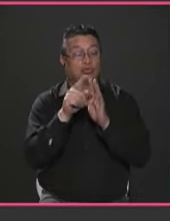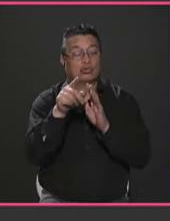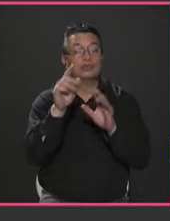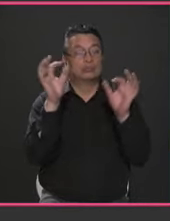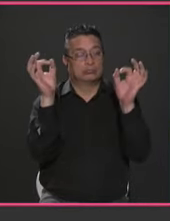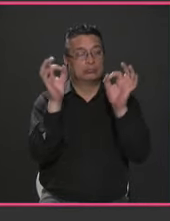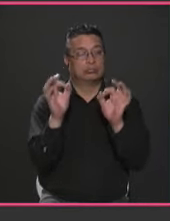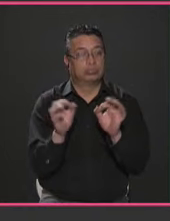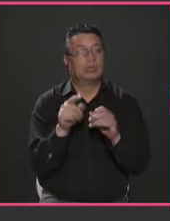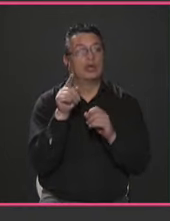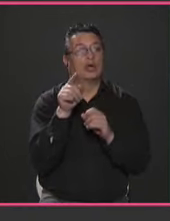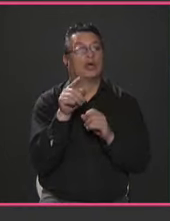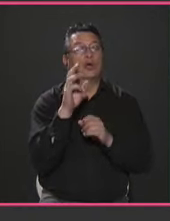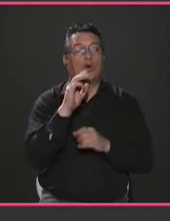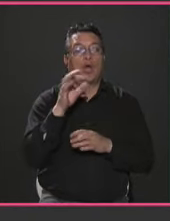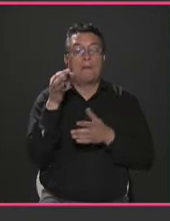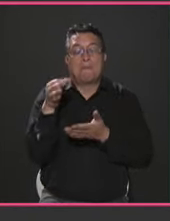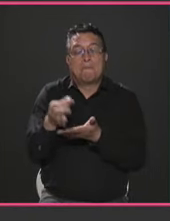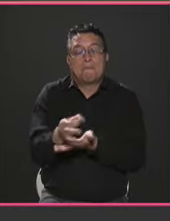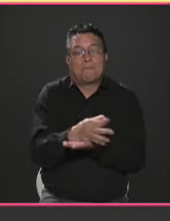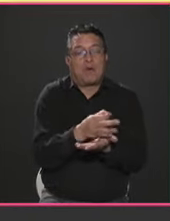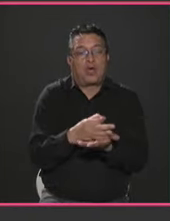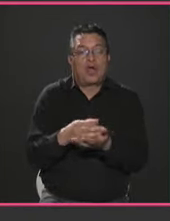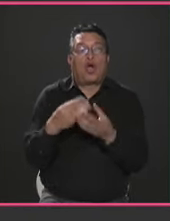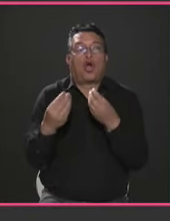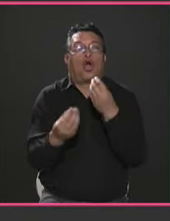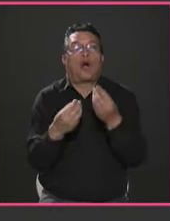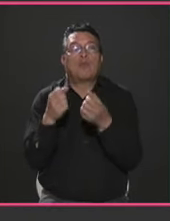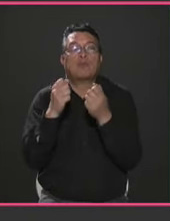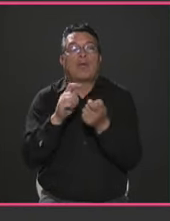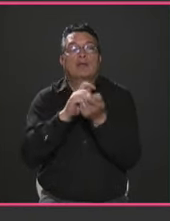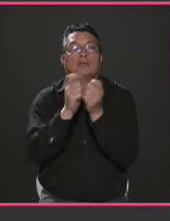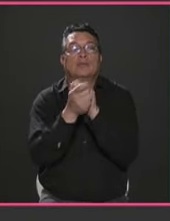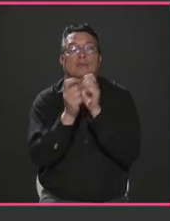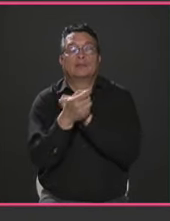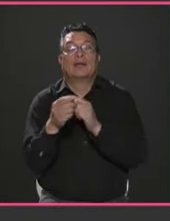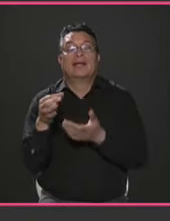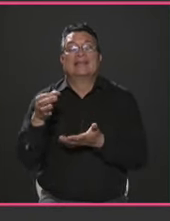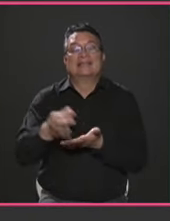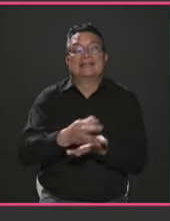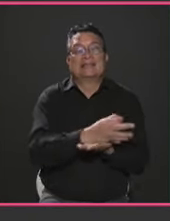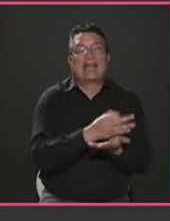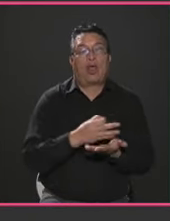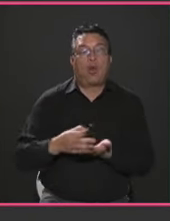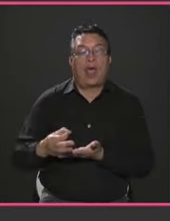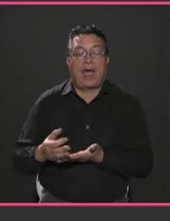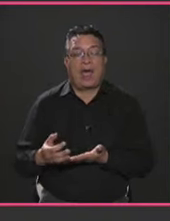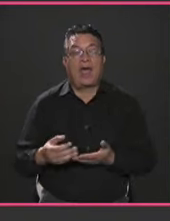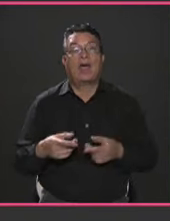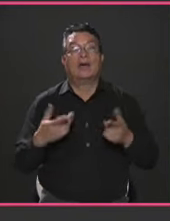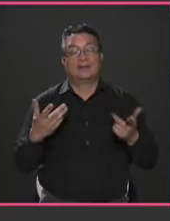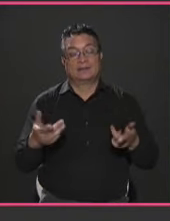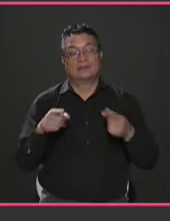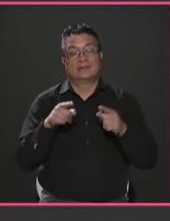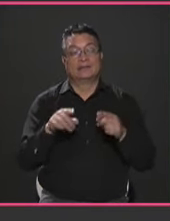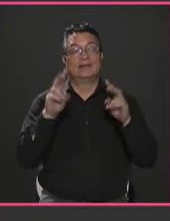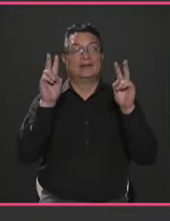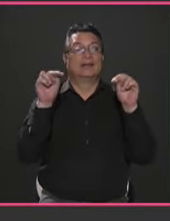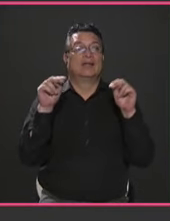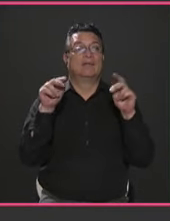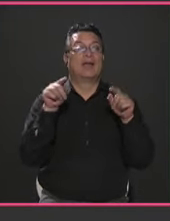nivel Macro molecular de todo lo que puede pasar en la célula en términos de